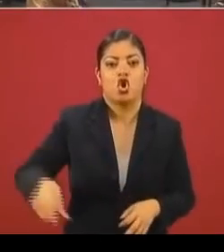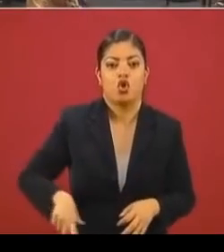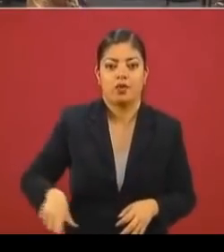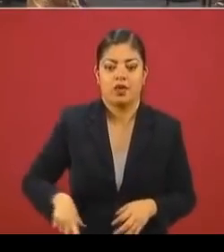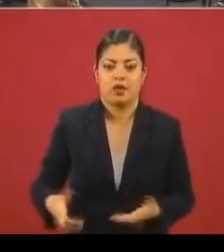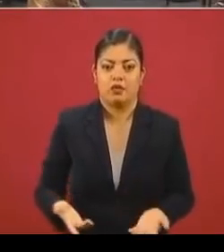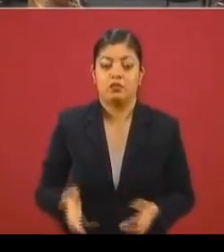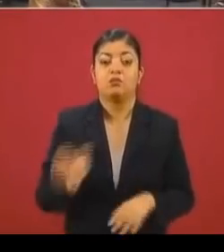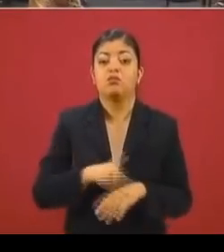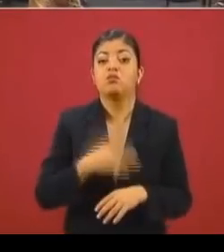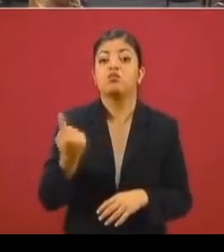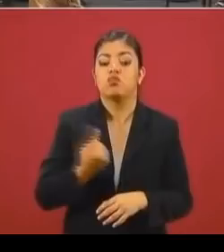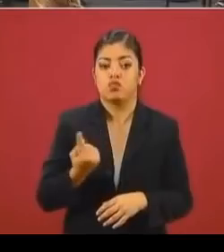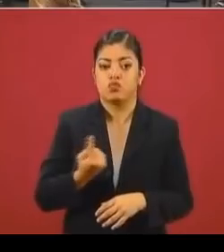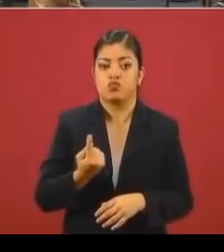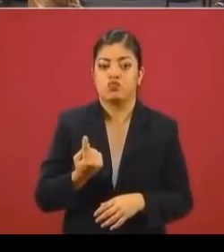porque también